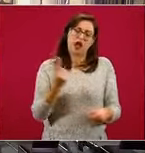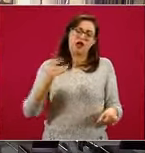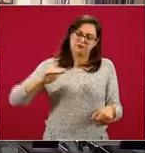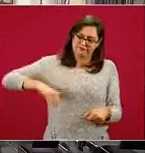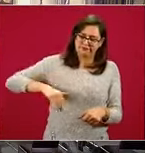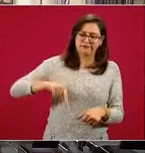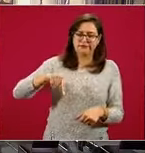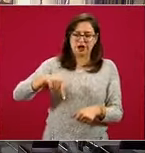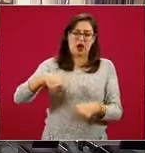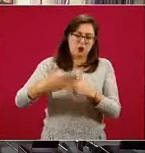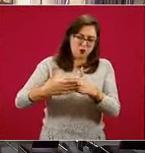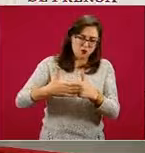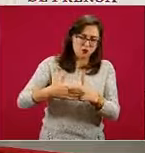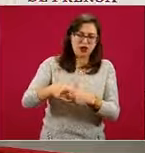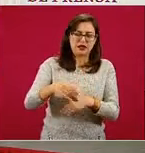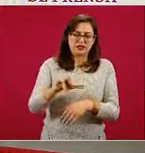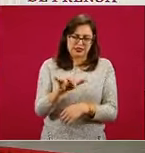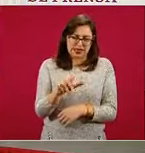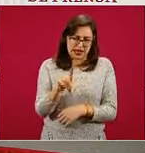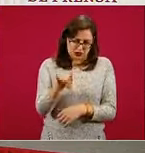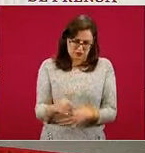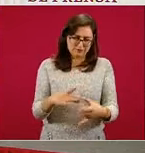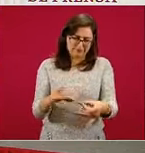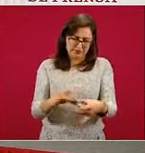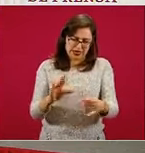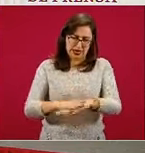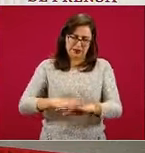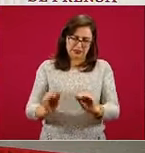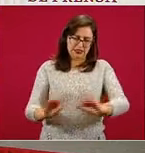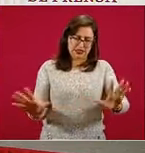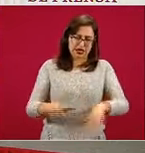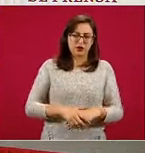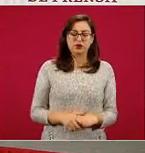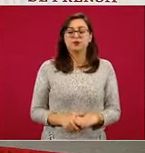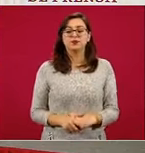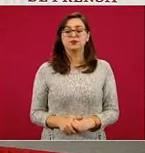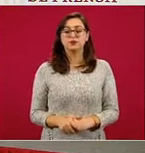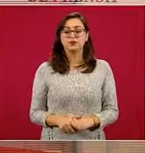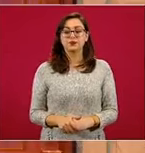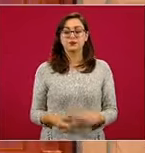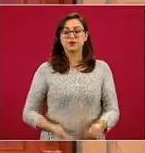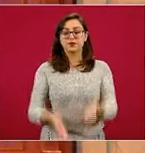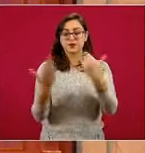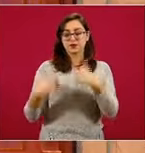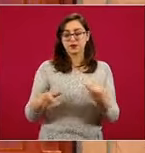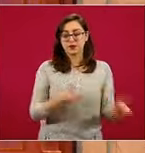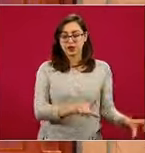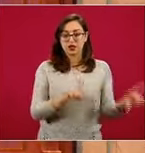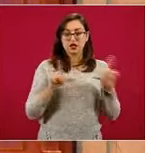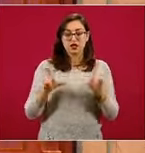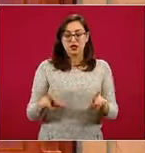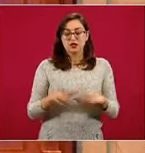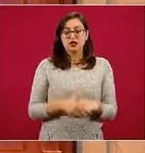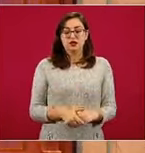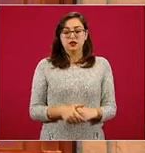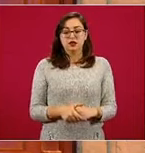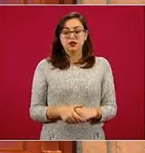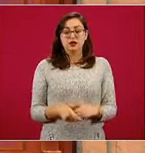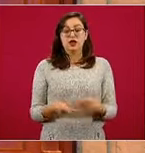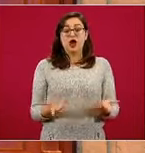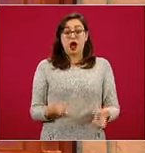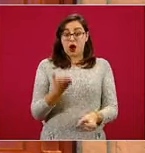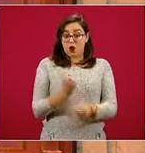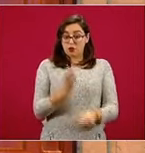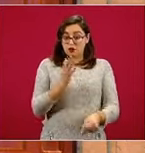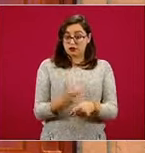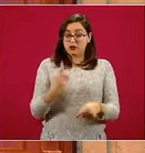comentar a profundidad el tema del semáforo. Pasemos entonces a la siguiente diapositiva, en donde precisamente vemos el semáforo que está